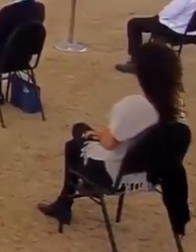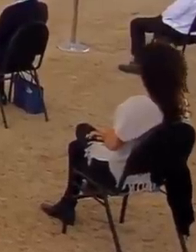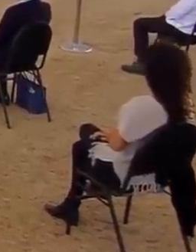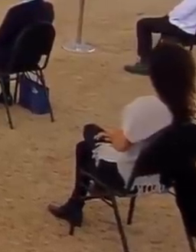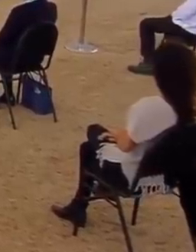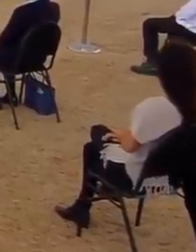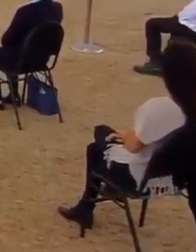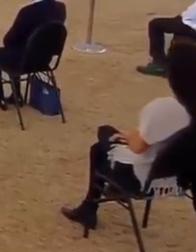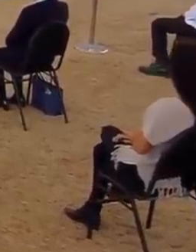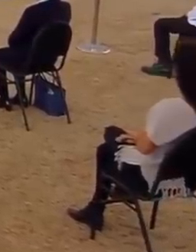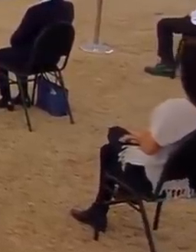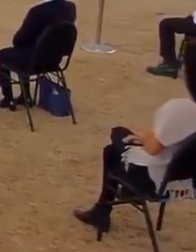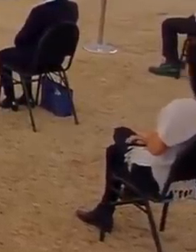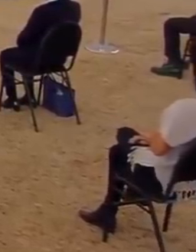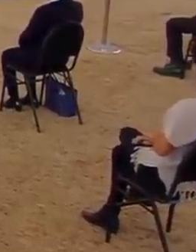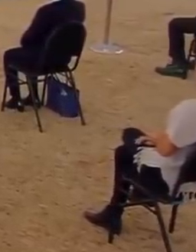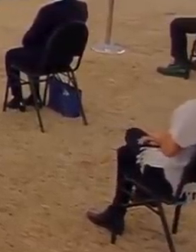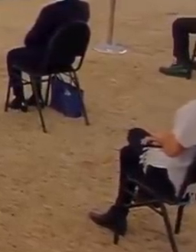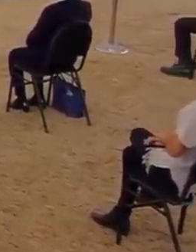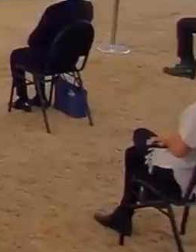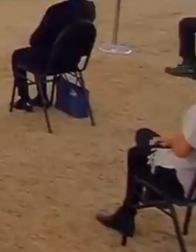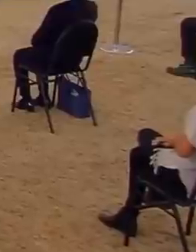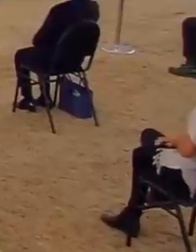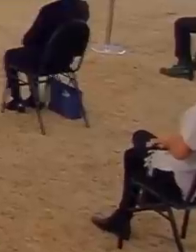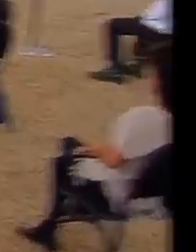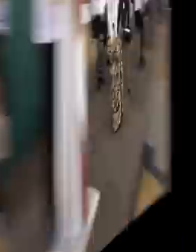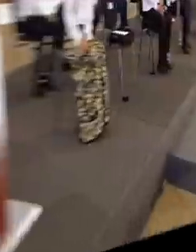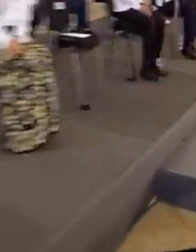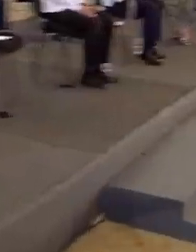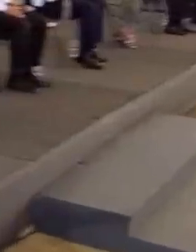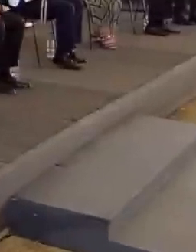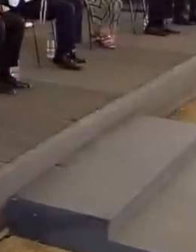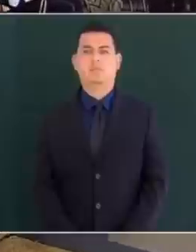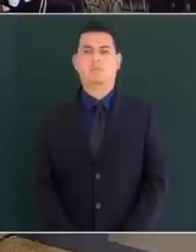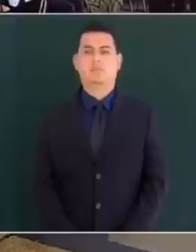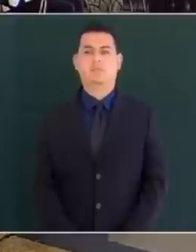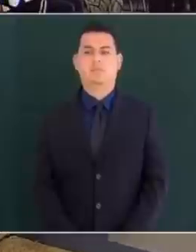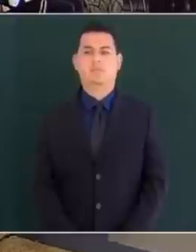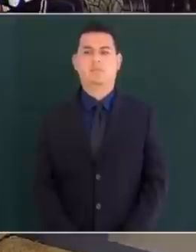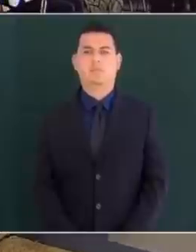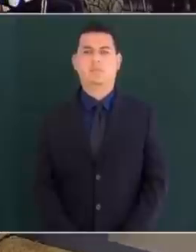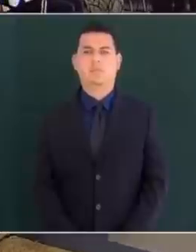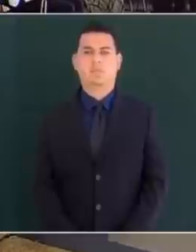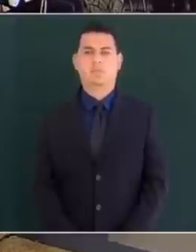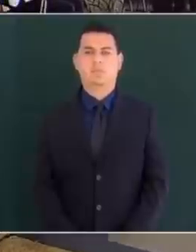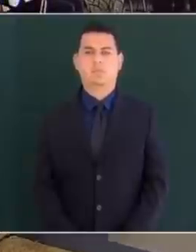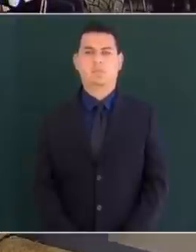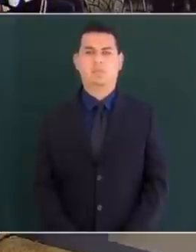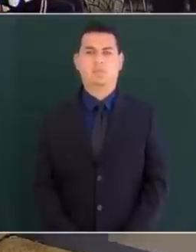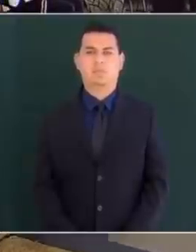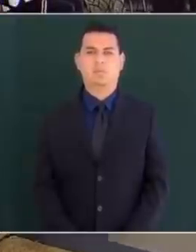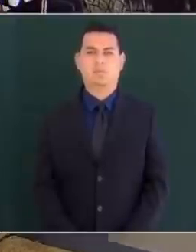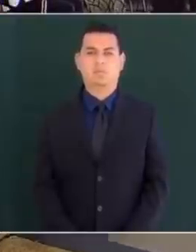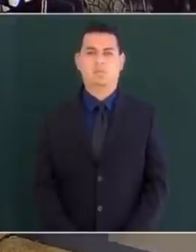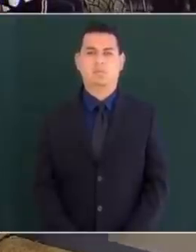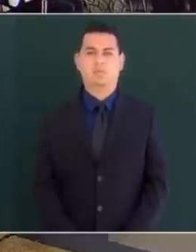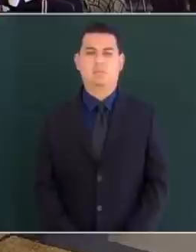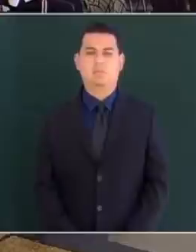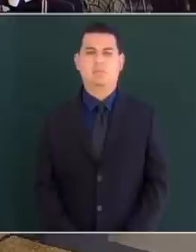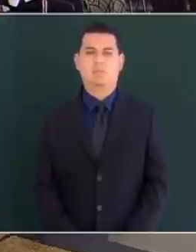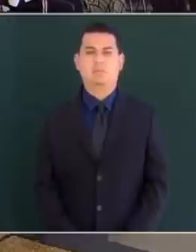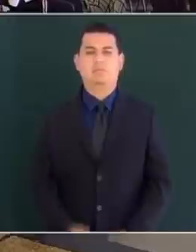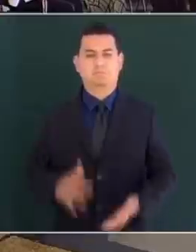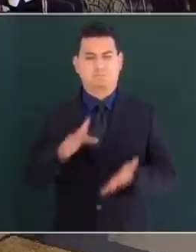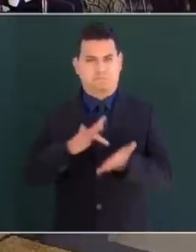El doctor Martin Luther King III hará uso de la palabra. Thank you so much for